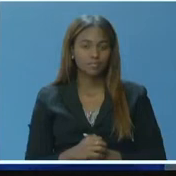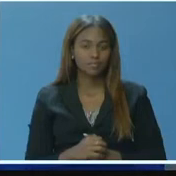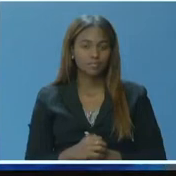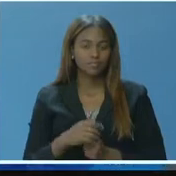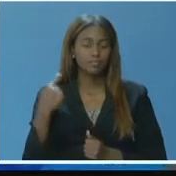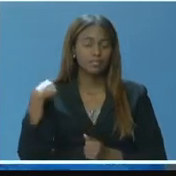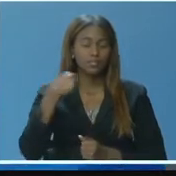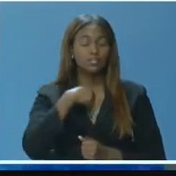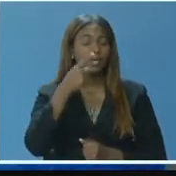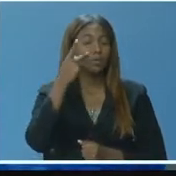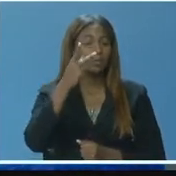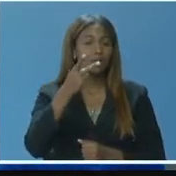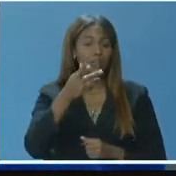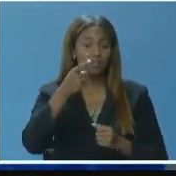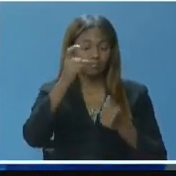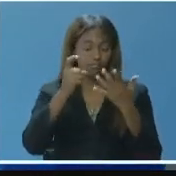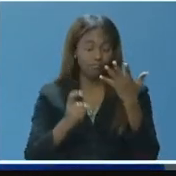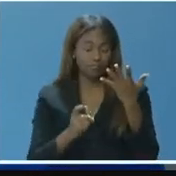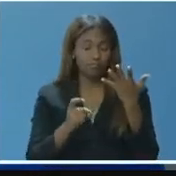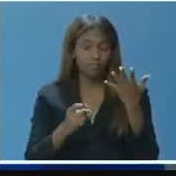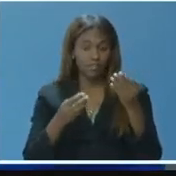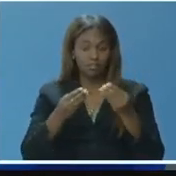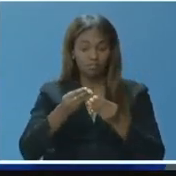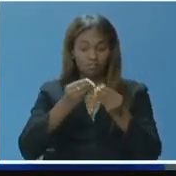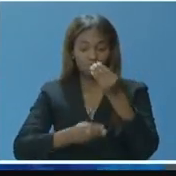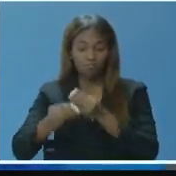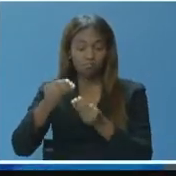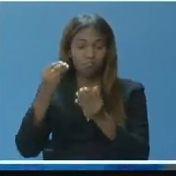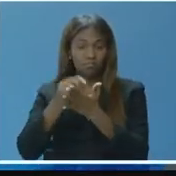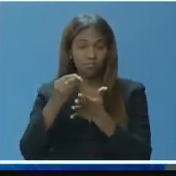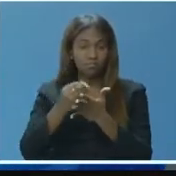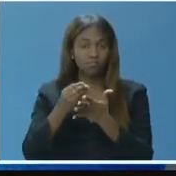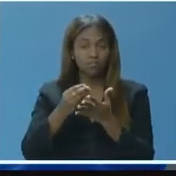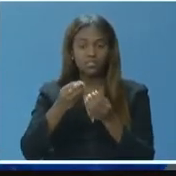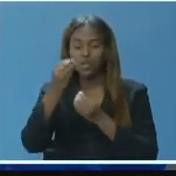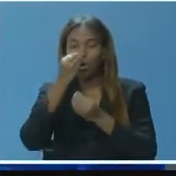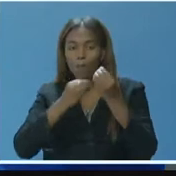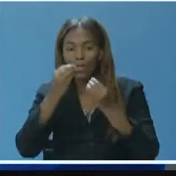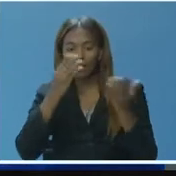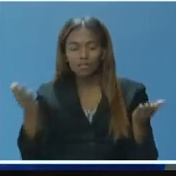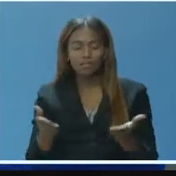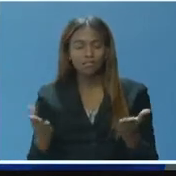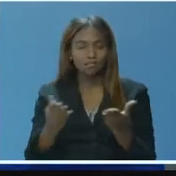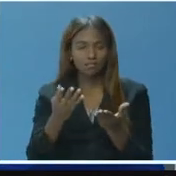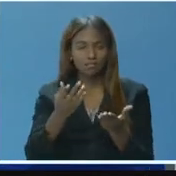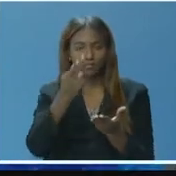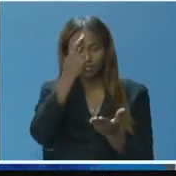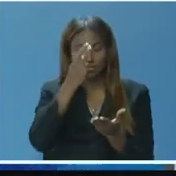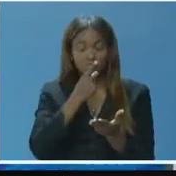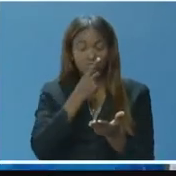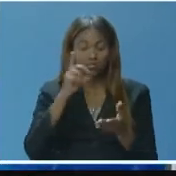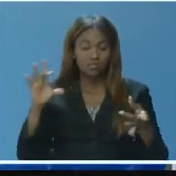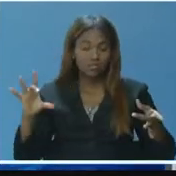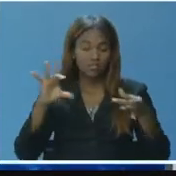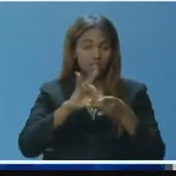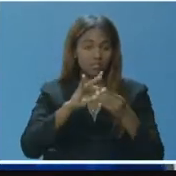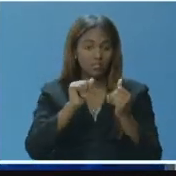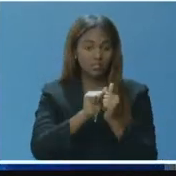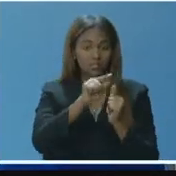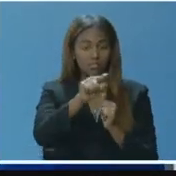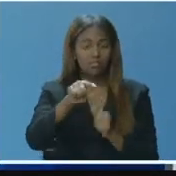la potencial demanda de productos agroecológicos en el mercado local, aunado a estos